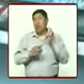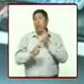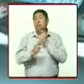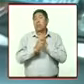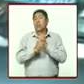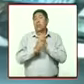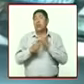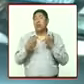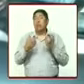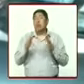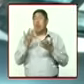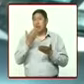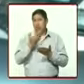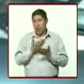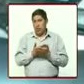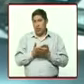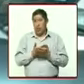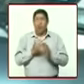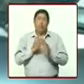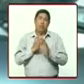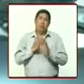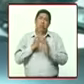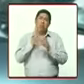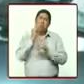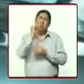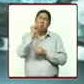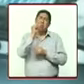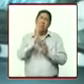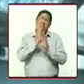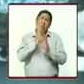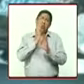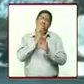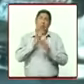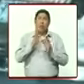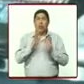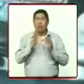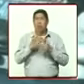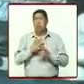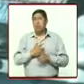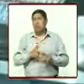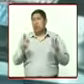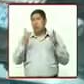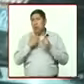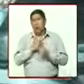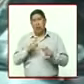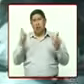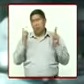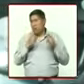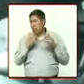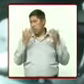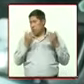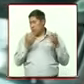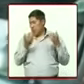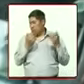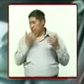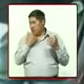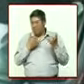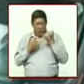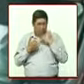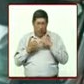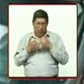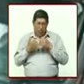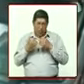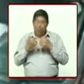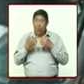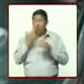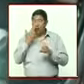acaba de llegar y básicamente se pone a la cola e incluso podría entrar a este lado que ya está libre justamente el